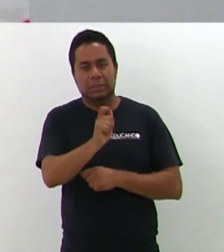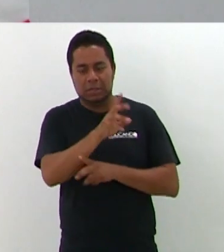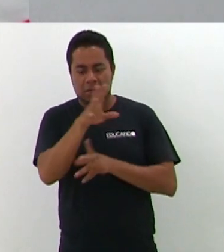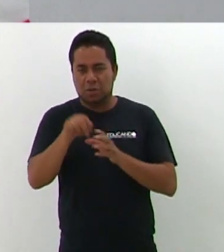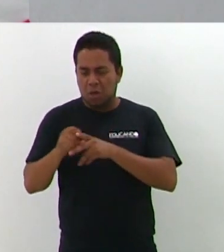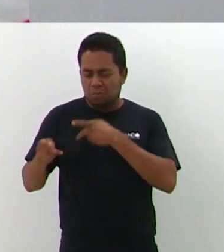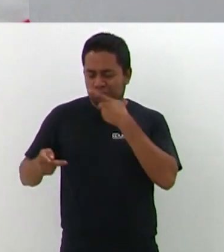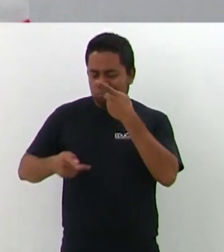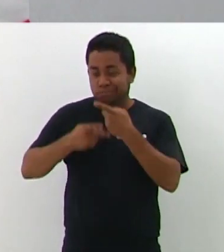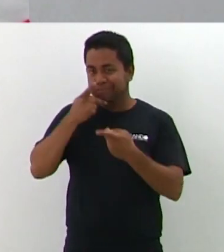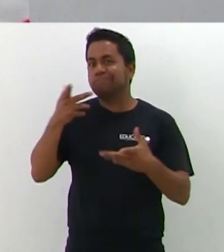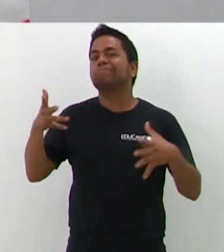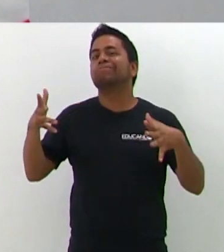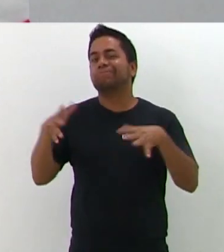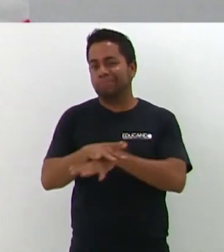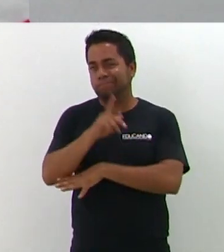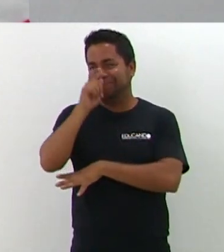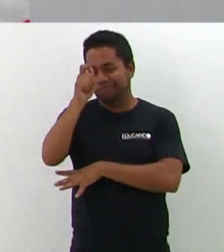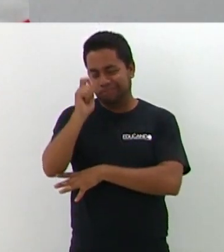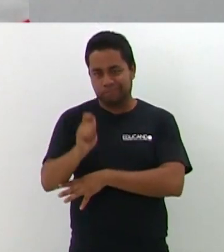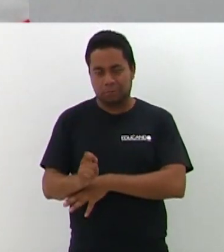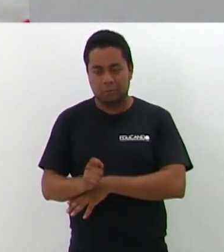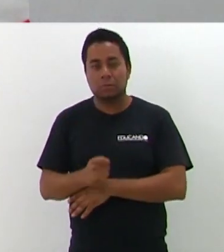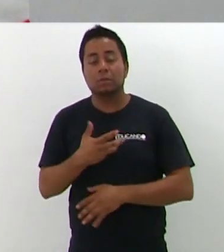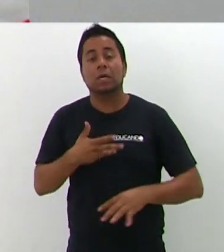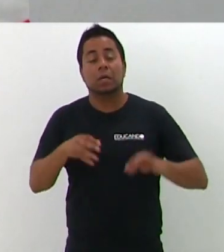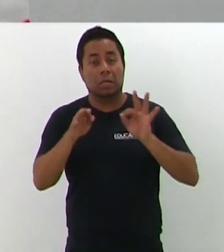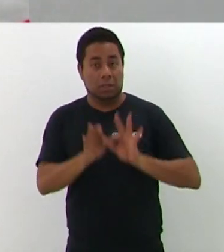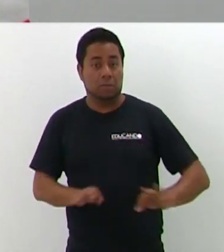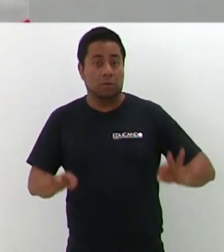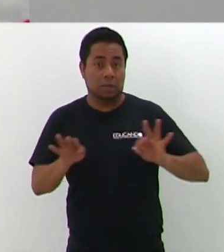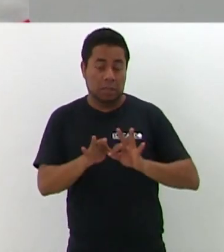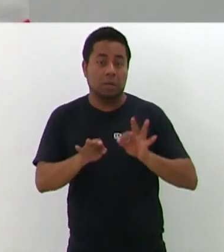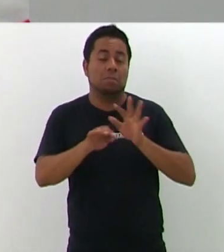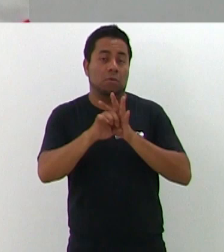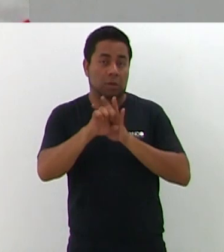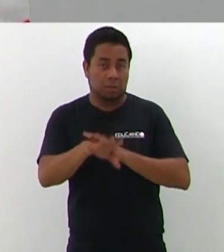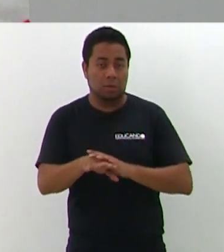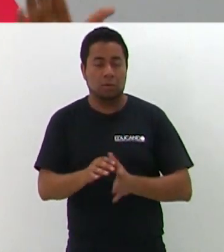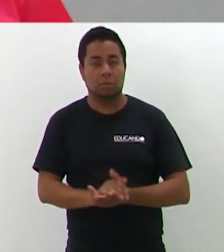nuestro poema. Entonces, es importante que